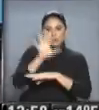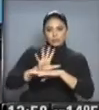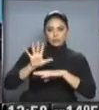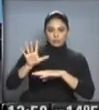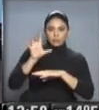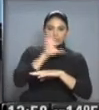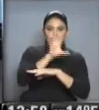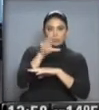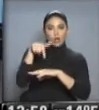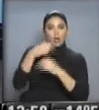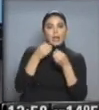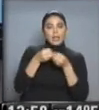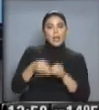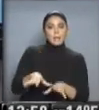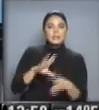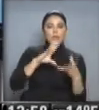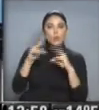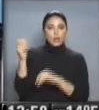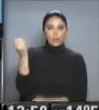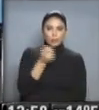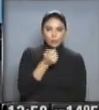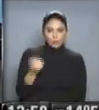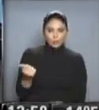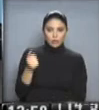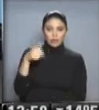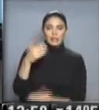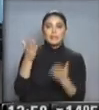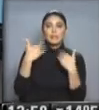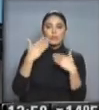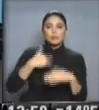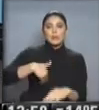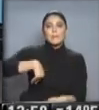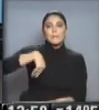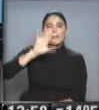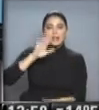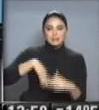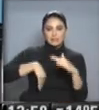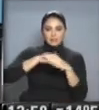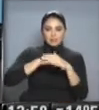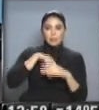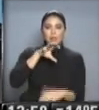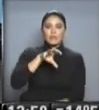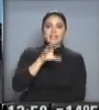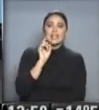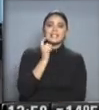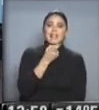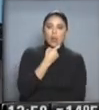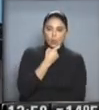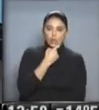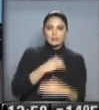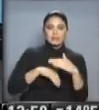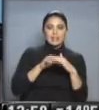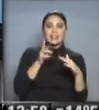donde hoy el día comenzó con muy poquita nubosidad. La temperatura más alta de la región, para San Luis